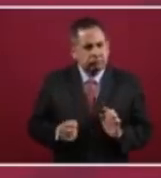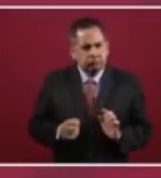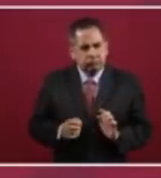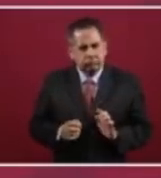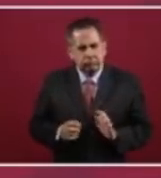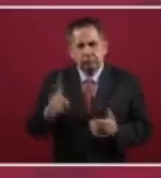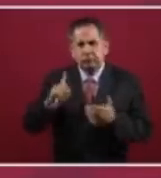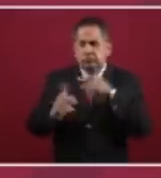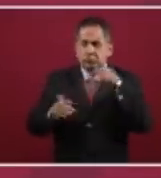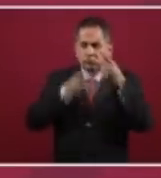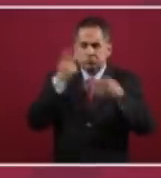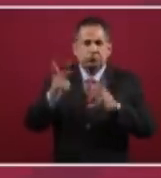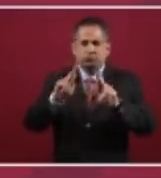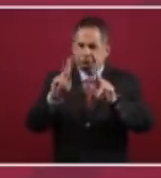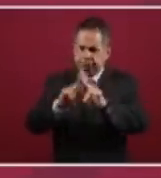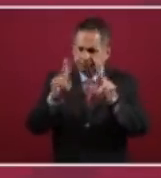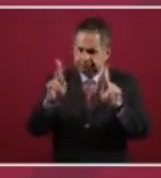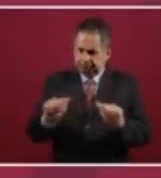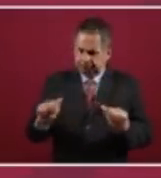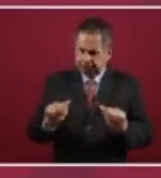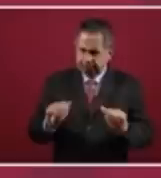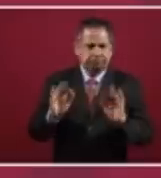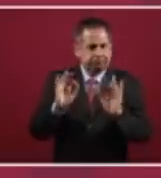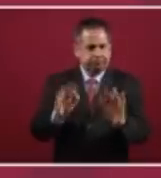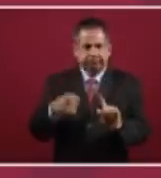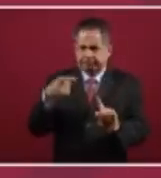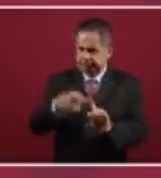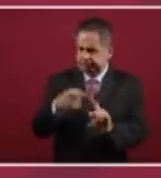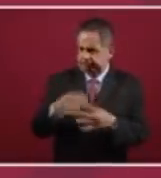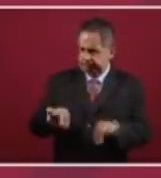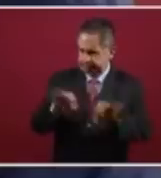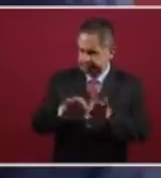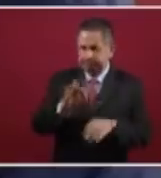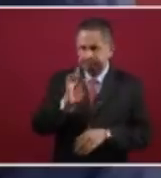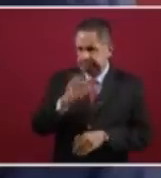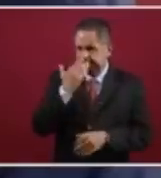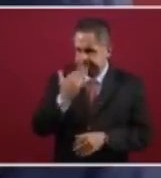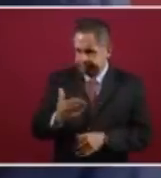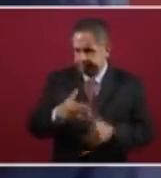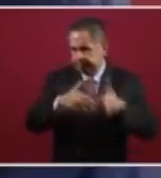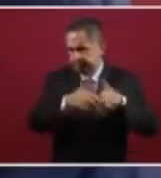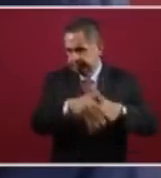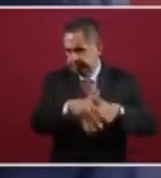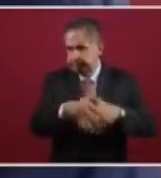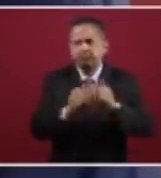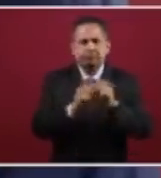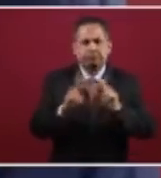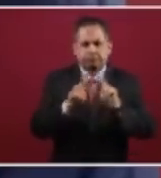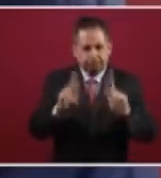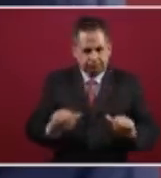han pronunciado por la paz, eso es lo primero, y